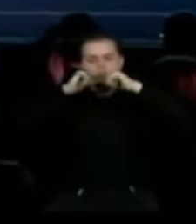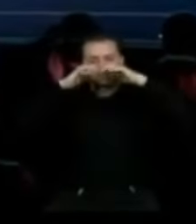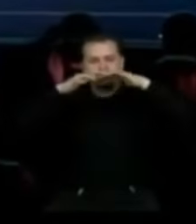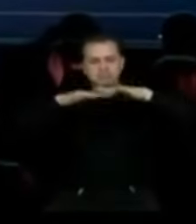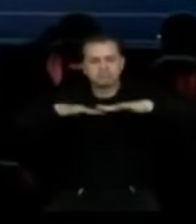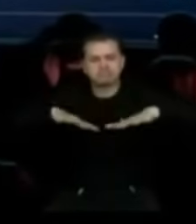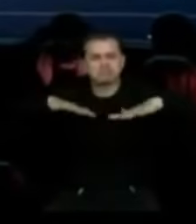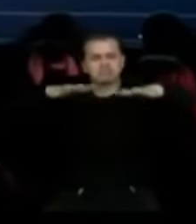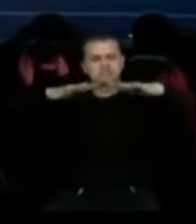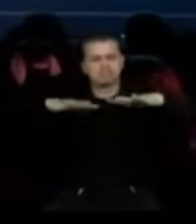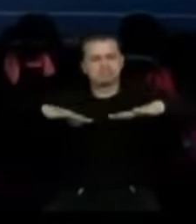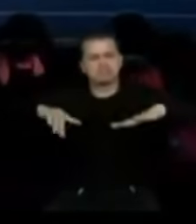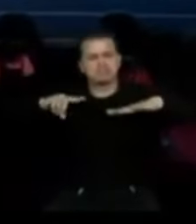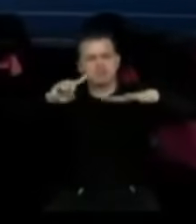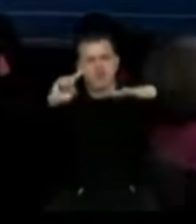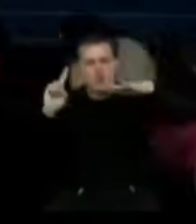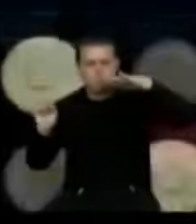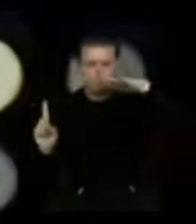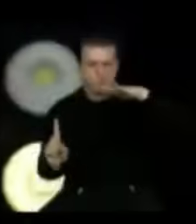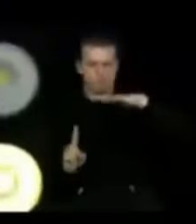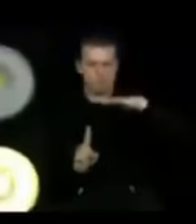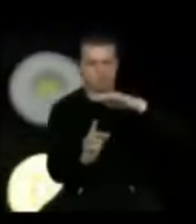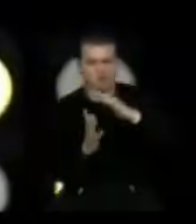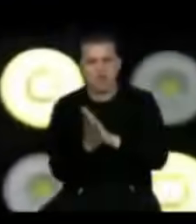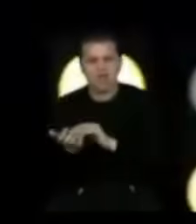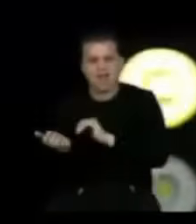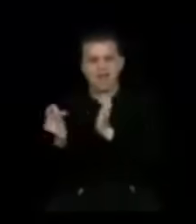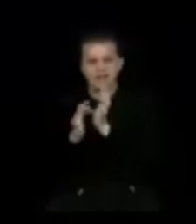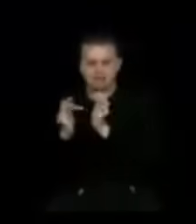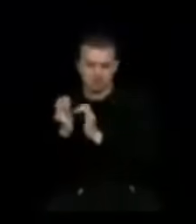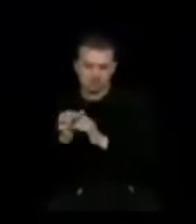Jesús. Y Jesús. Y Él